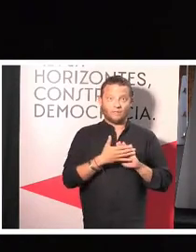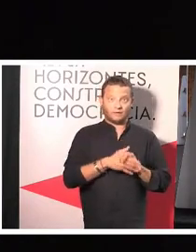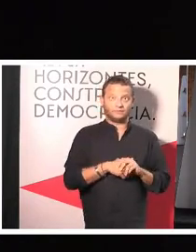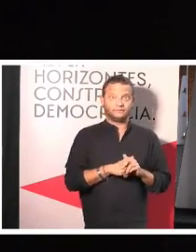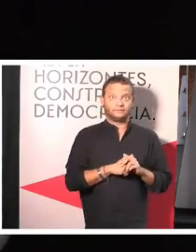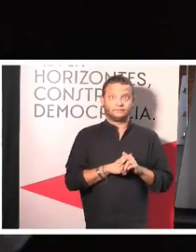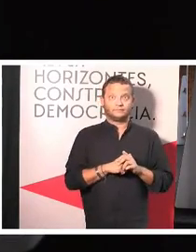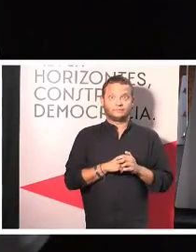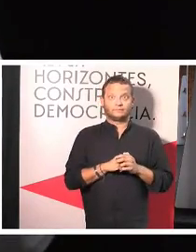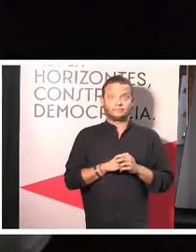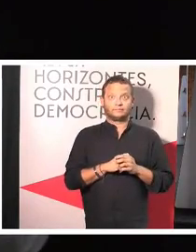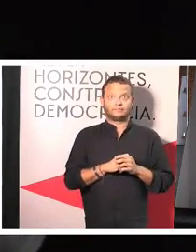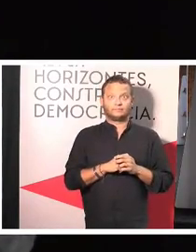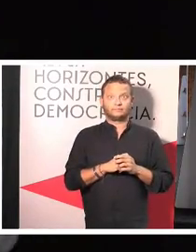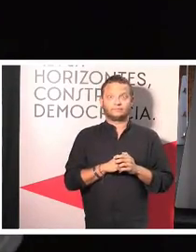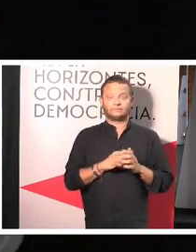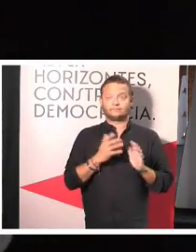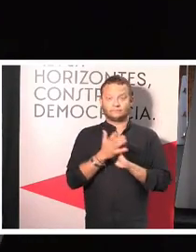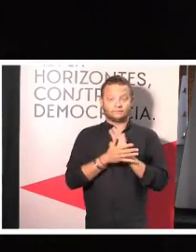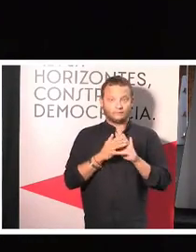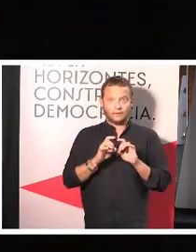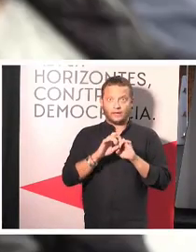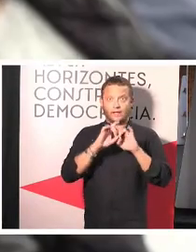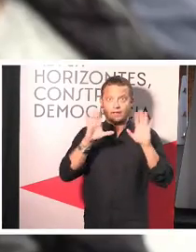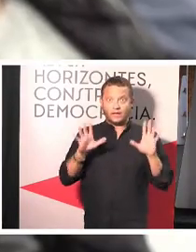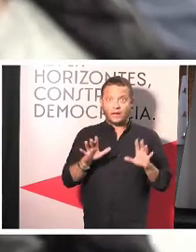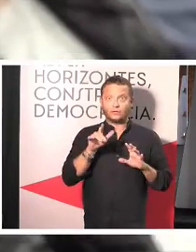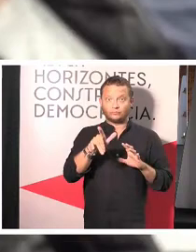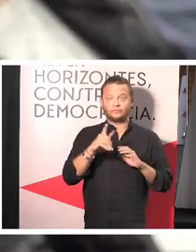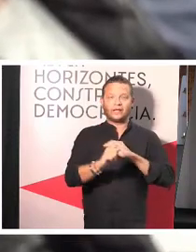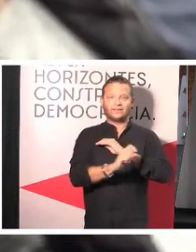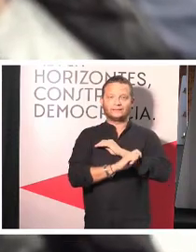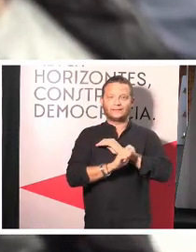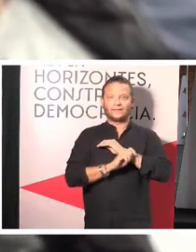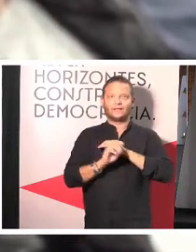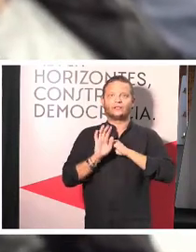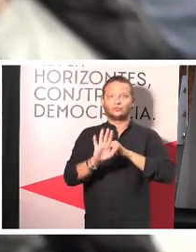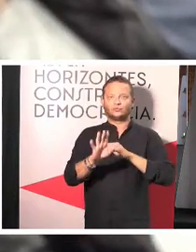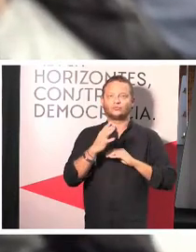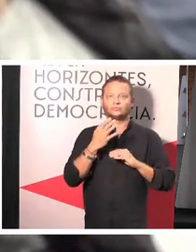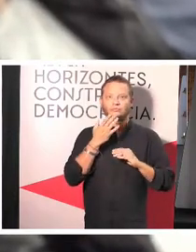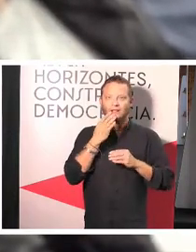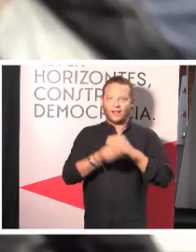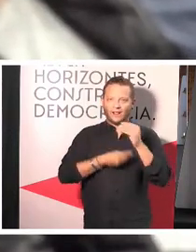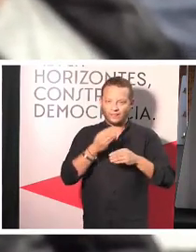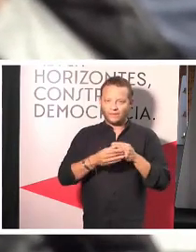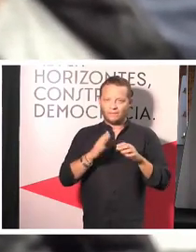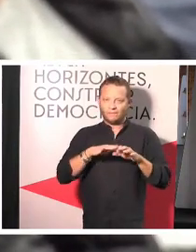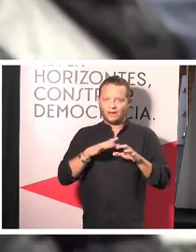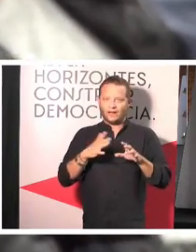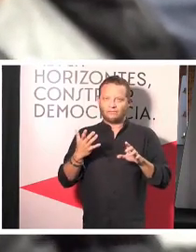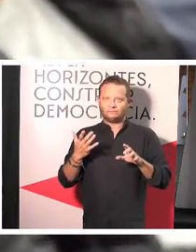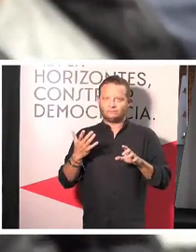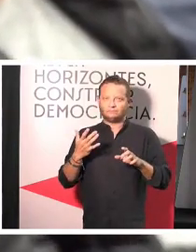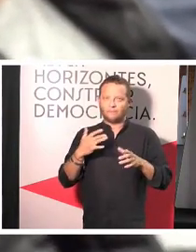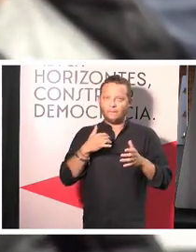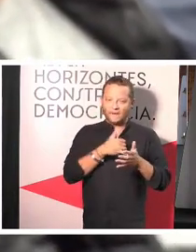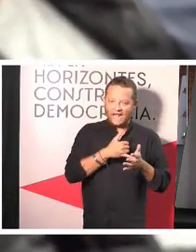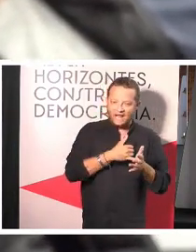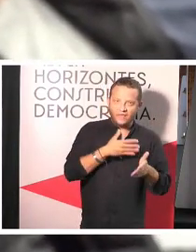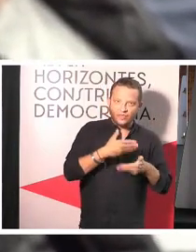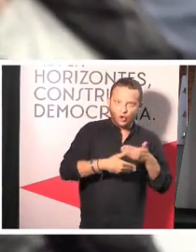Bien, como os digo, es claramente, ¿no?, una estrategia de penetración y de, sobre todo de